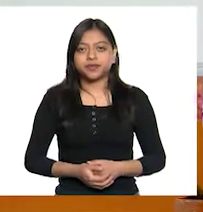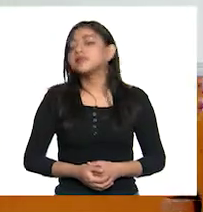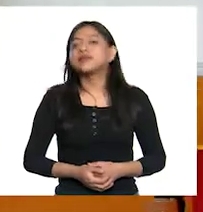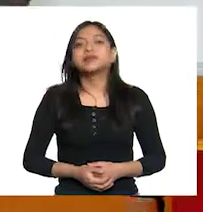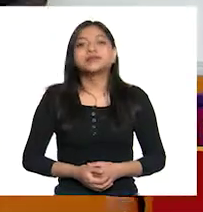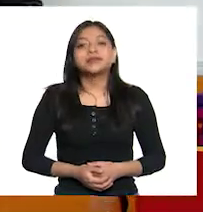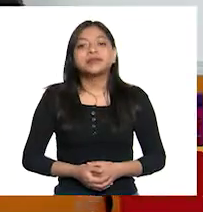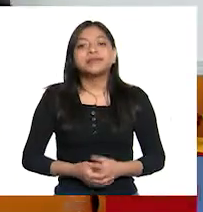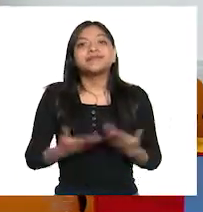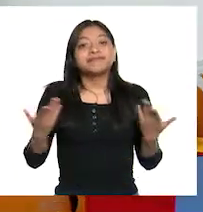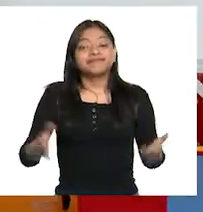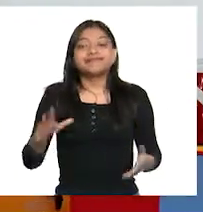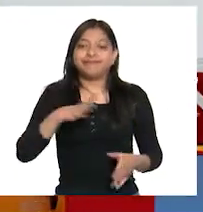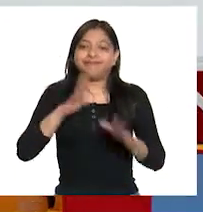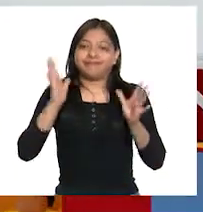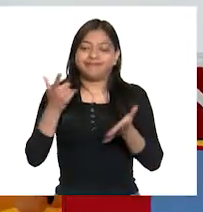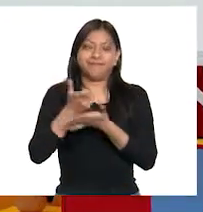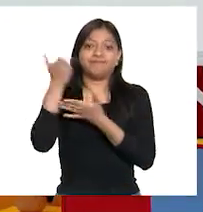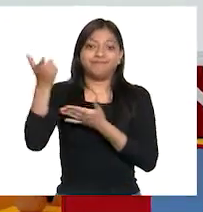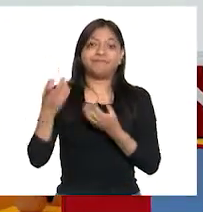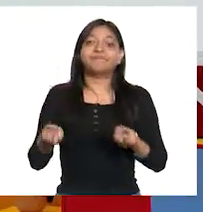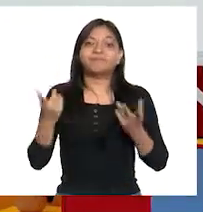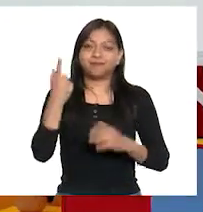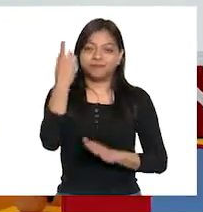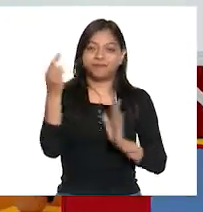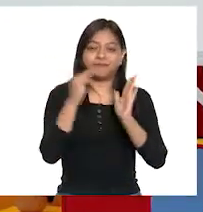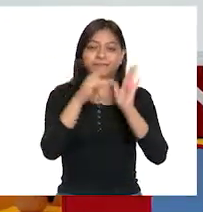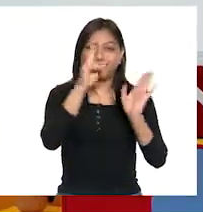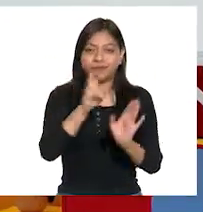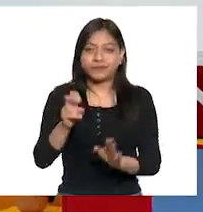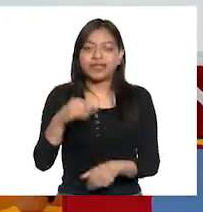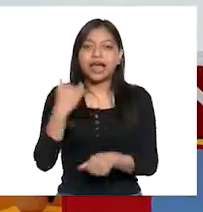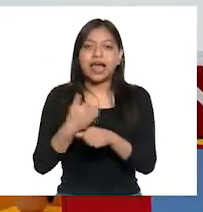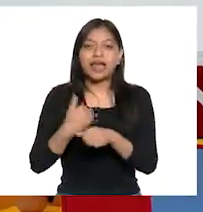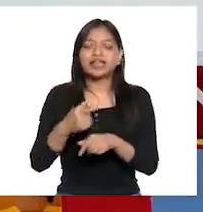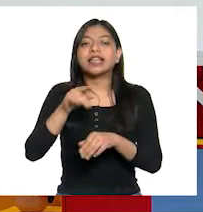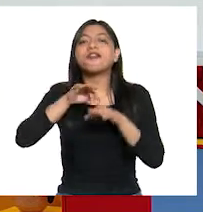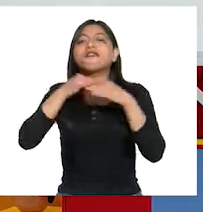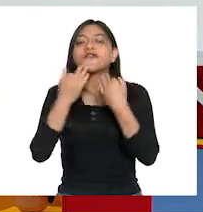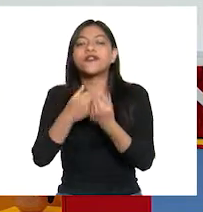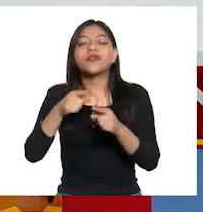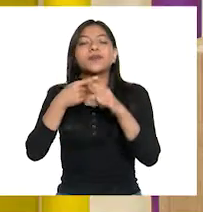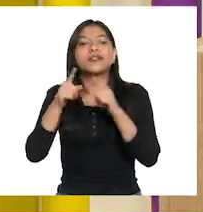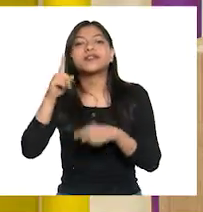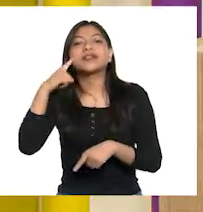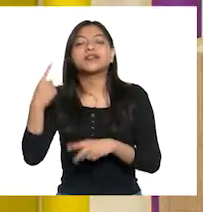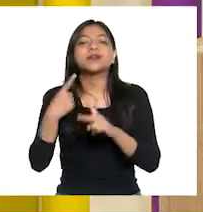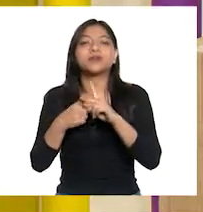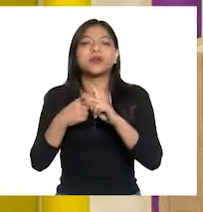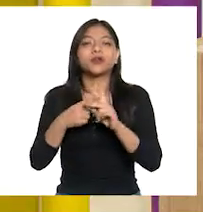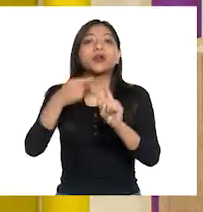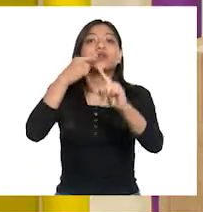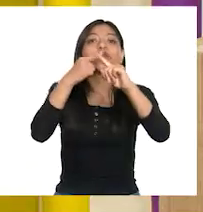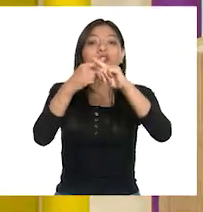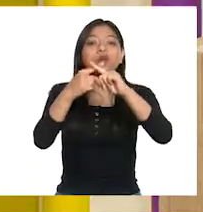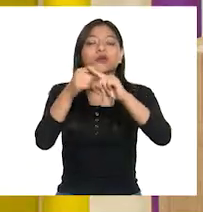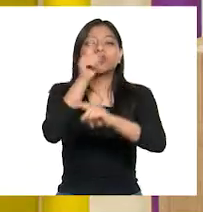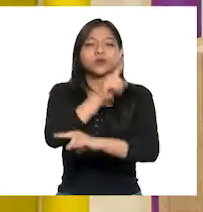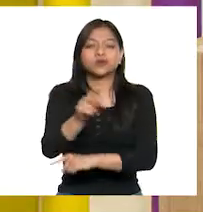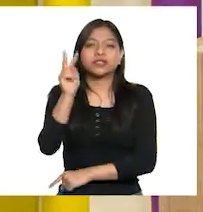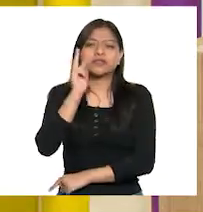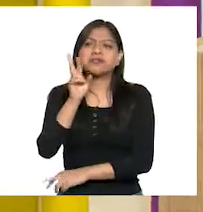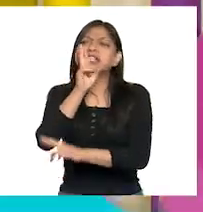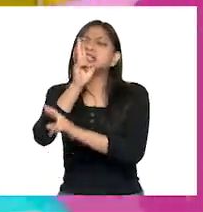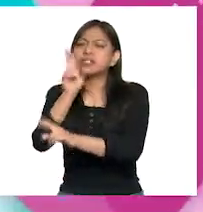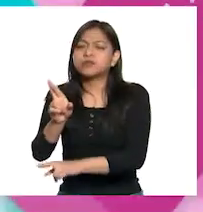1,200 pesos. Bien. Tenemos 1,200. Ahora realizar la multiplicación. Eric, ¿me ayudas? ¿Cómo sería por medio de la multiplicación? Que los niños sí vean que llegamos